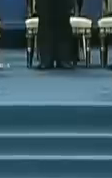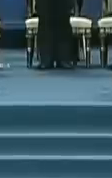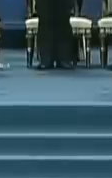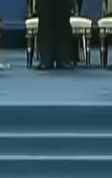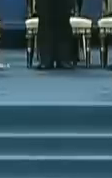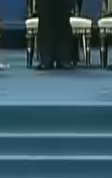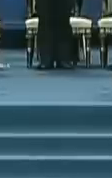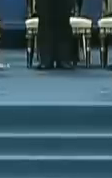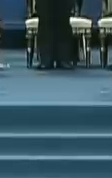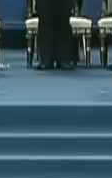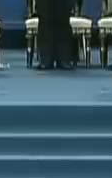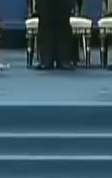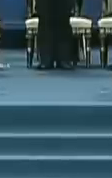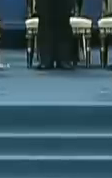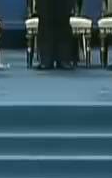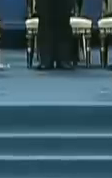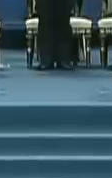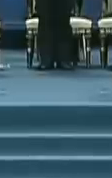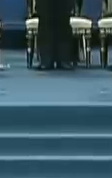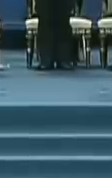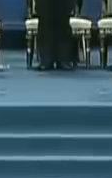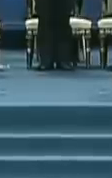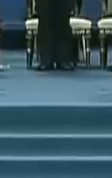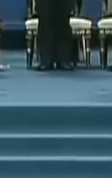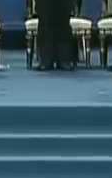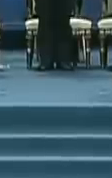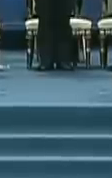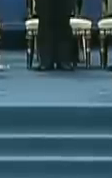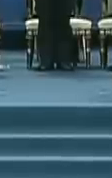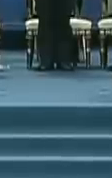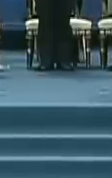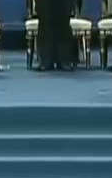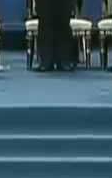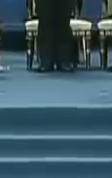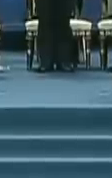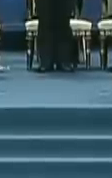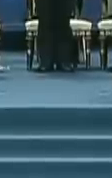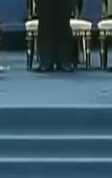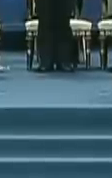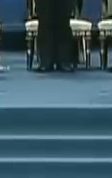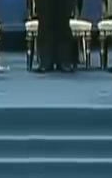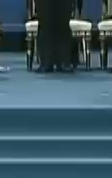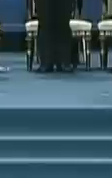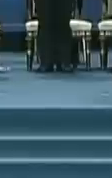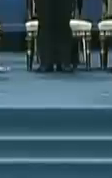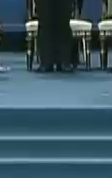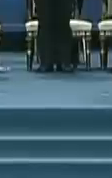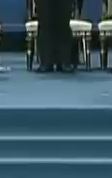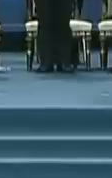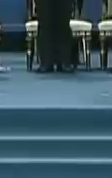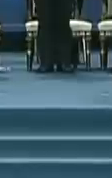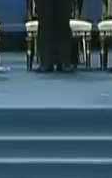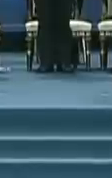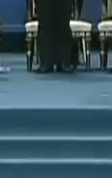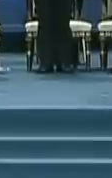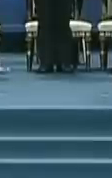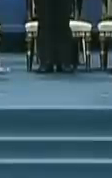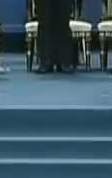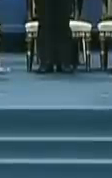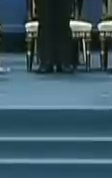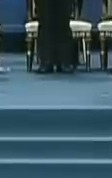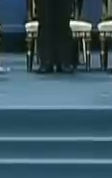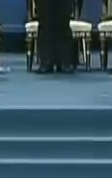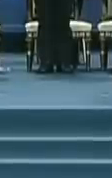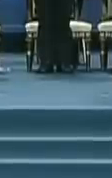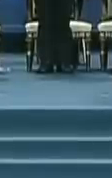y Criminalísticos, y a toda la directiva y a funcionarios del 6CPC, glorioso 6CPC.